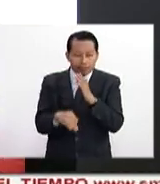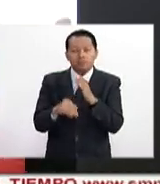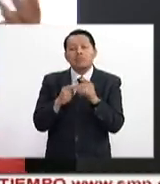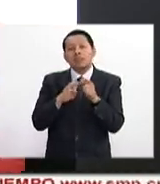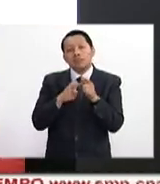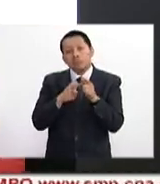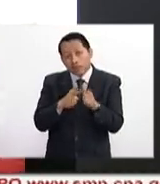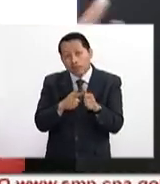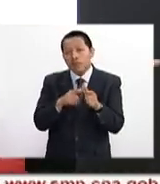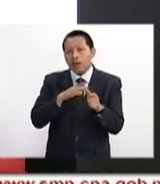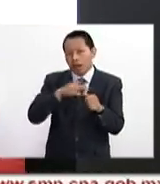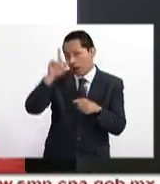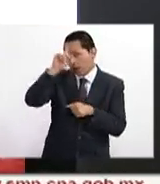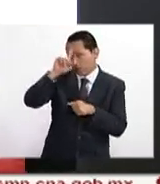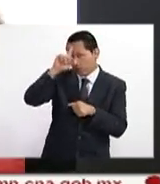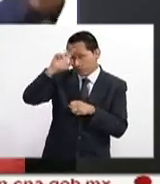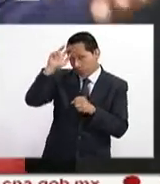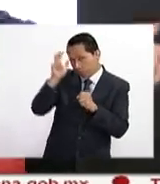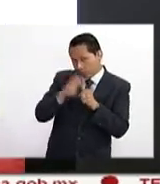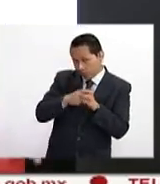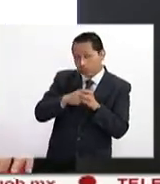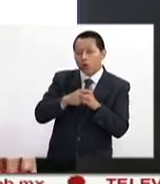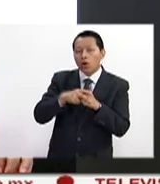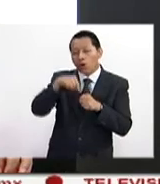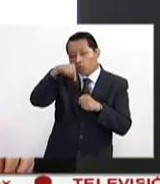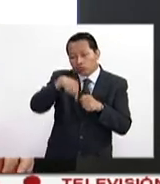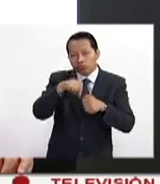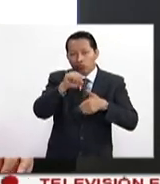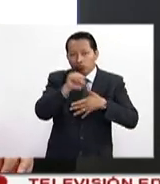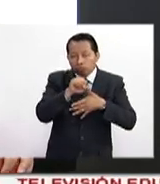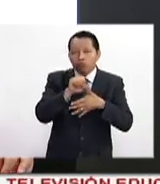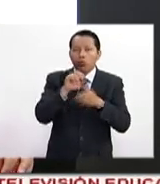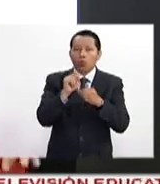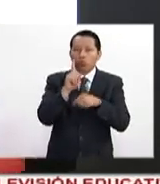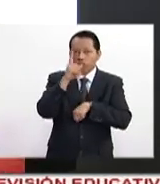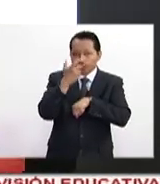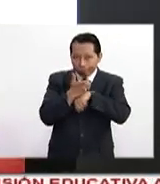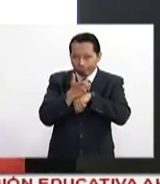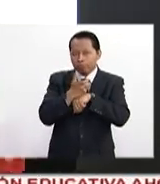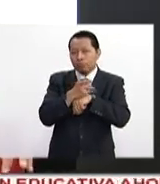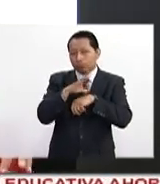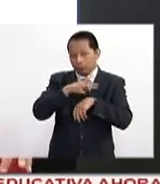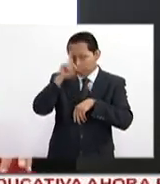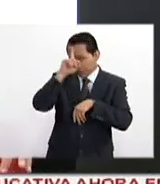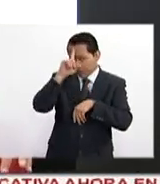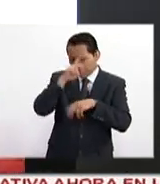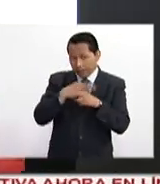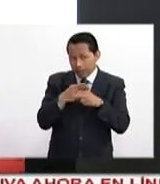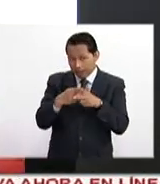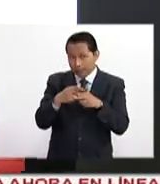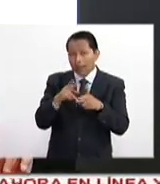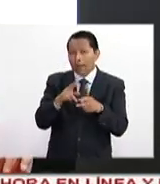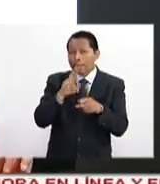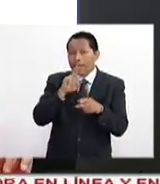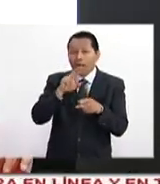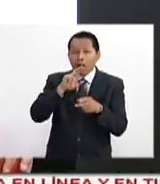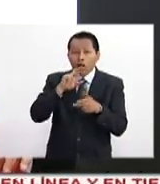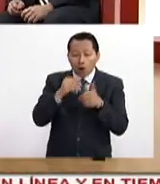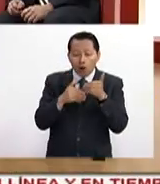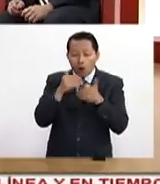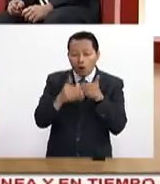seguimos teniendo asesores europeos, sudamericanos, de Estados Unidos, hasta que logramos perfeccionar más